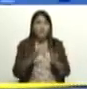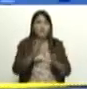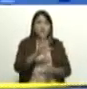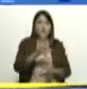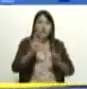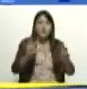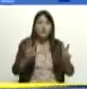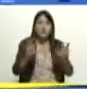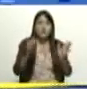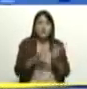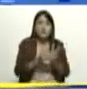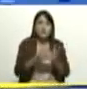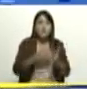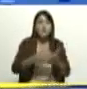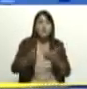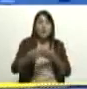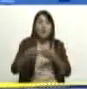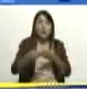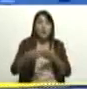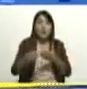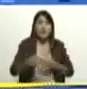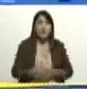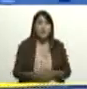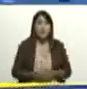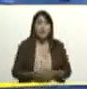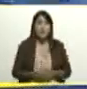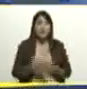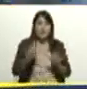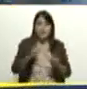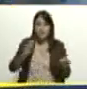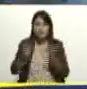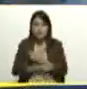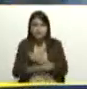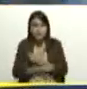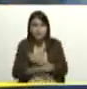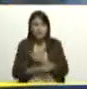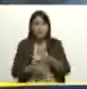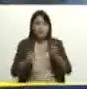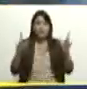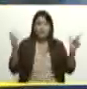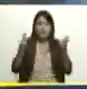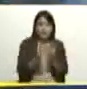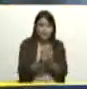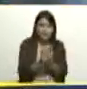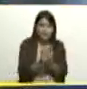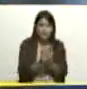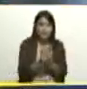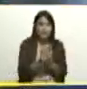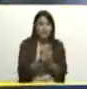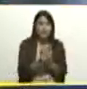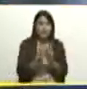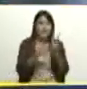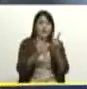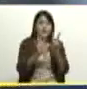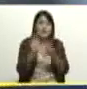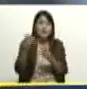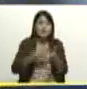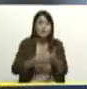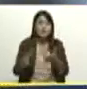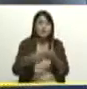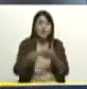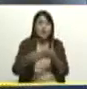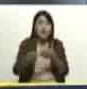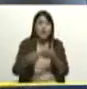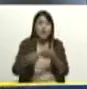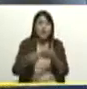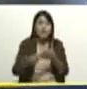57 mil millones de dólares. Y pasó al otro año y el ingreso fue 700 millones de dólares.